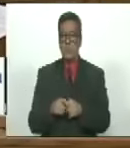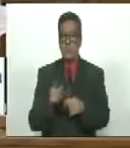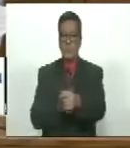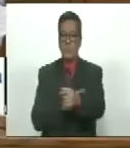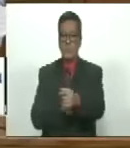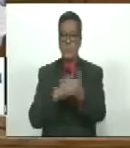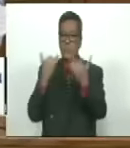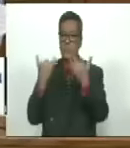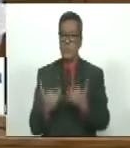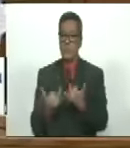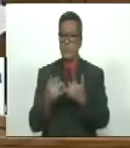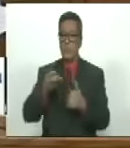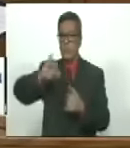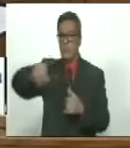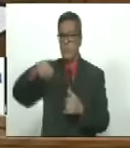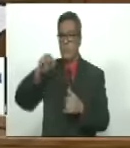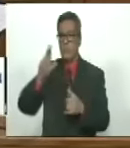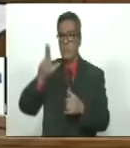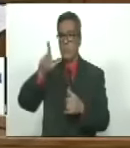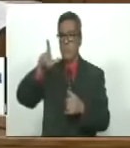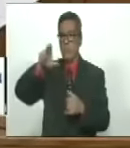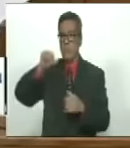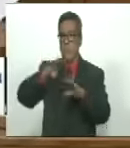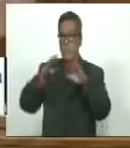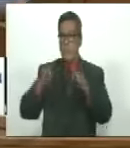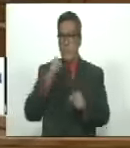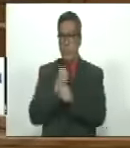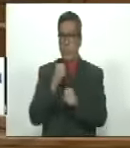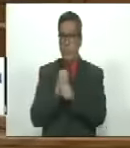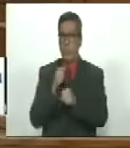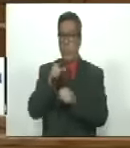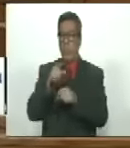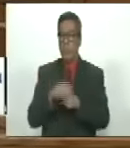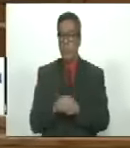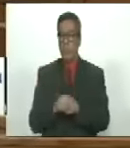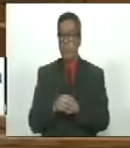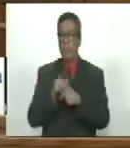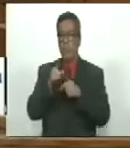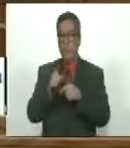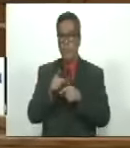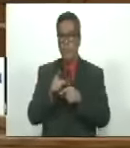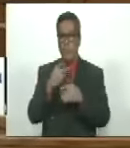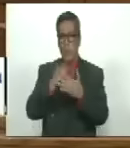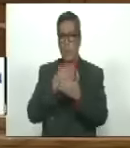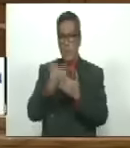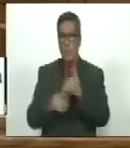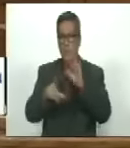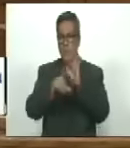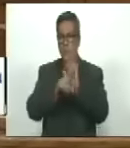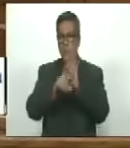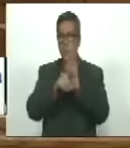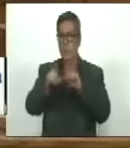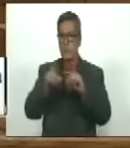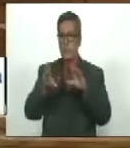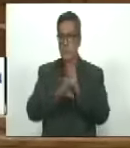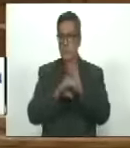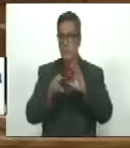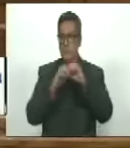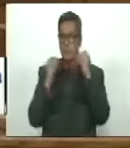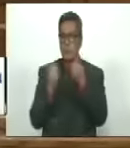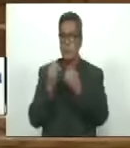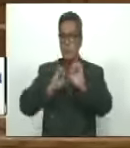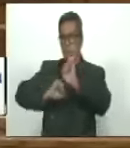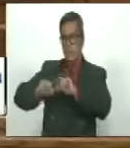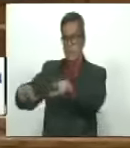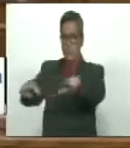hermanos y hermanas, ya Julio va a explicar la metodología de las mesas de trabajo, vayamos. Con este proyecto de ley, ley orgánica para la